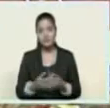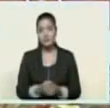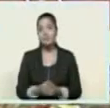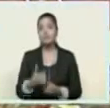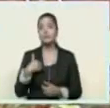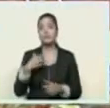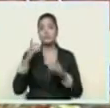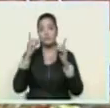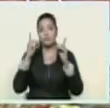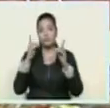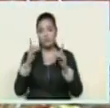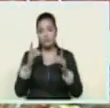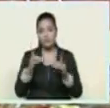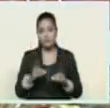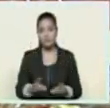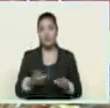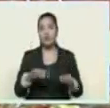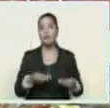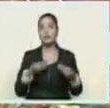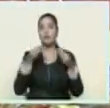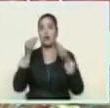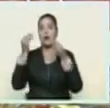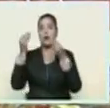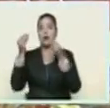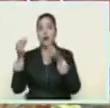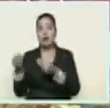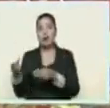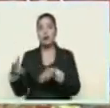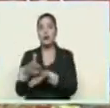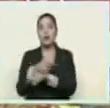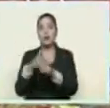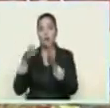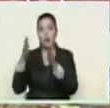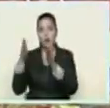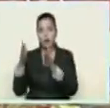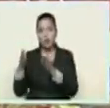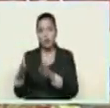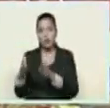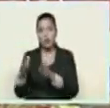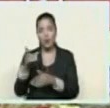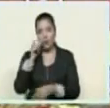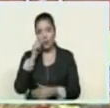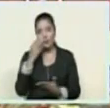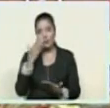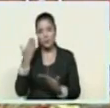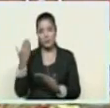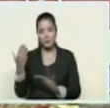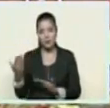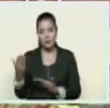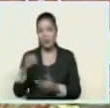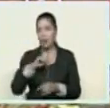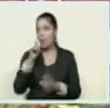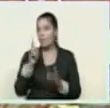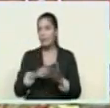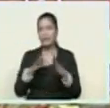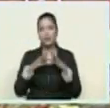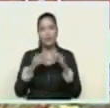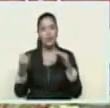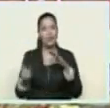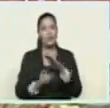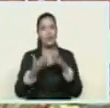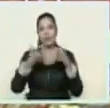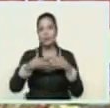he decidido entregarle al gobernador al rey en esa vez todas las industrias